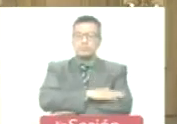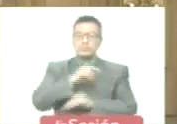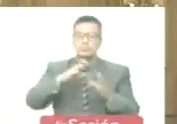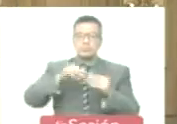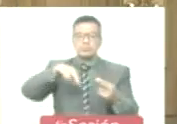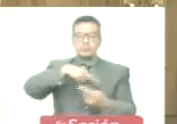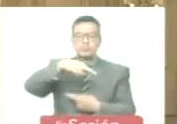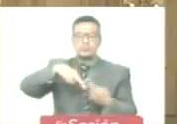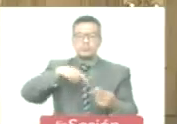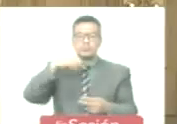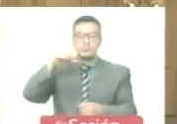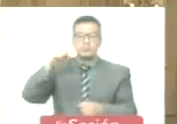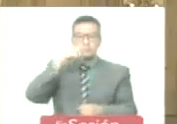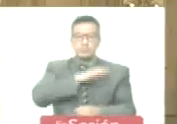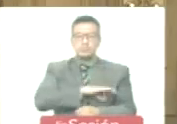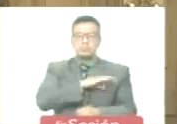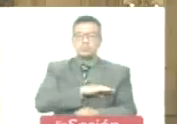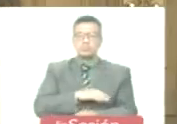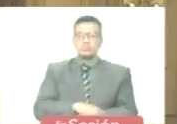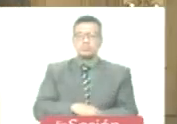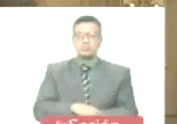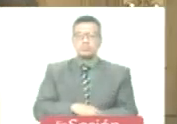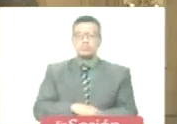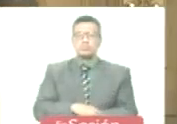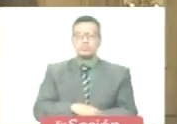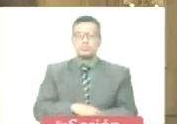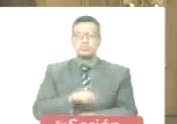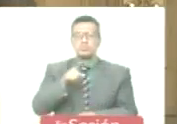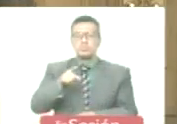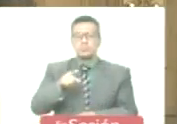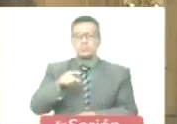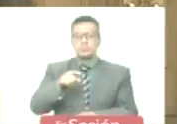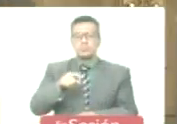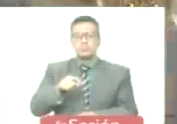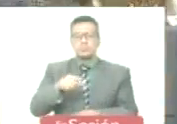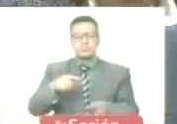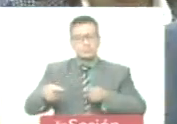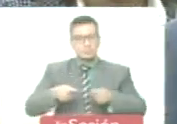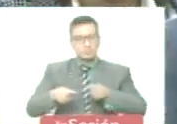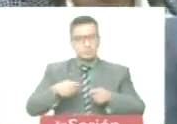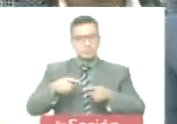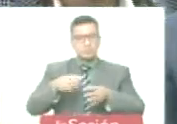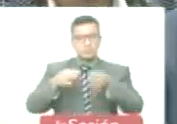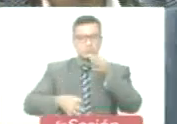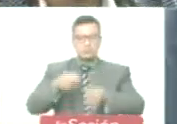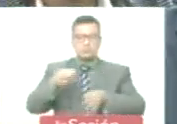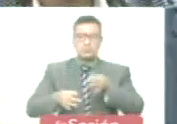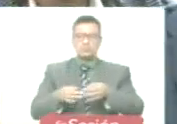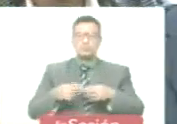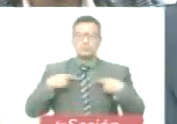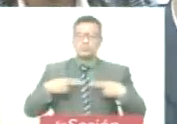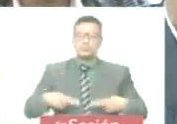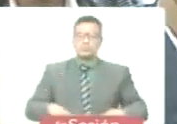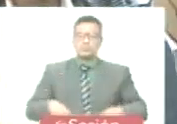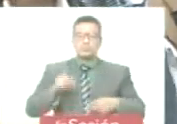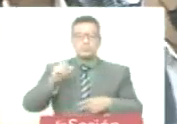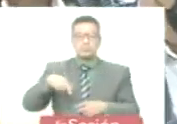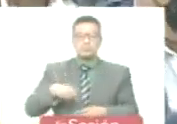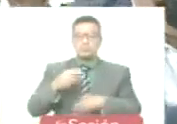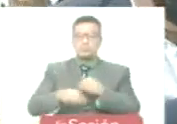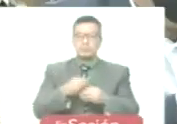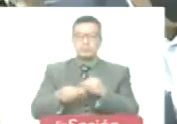revolucionario socialista, de esa acción humanista y de justicia. Esto ha